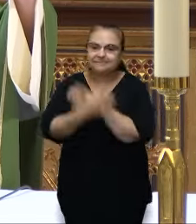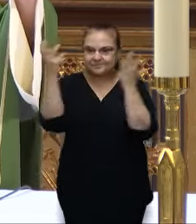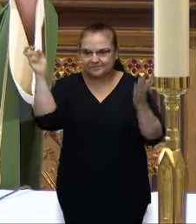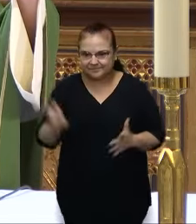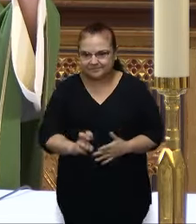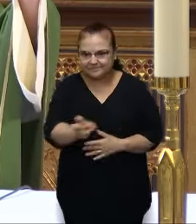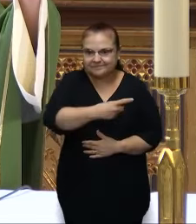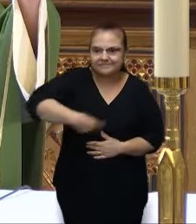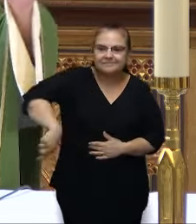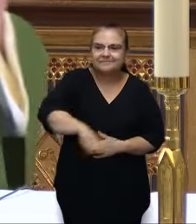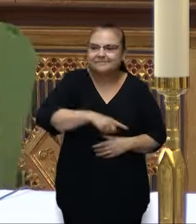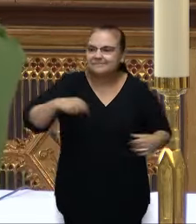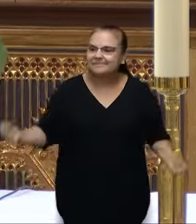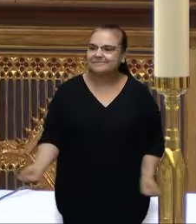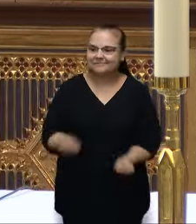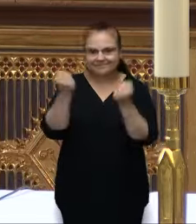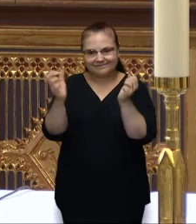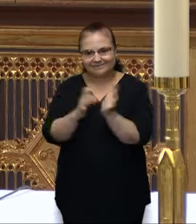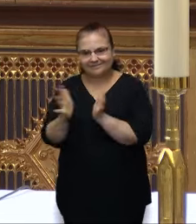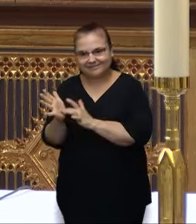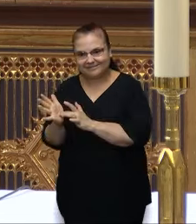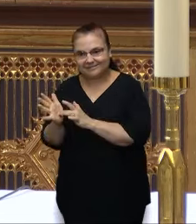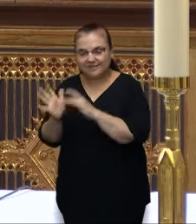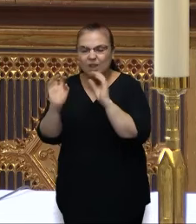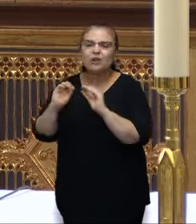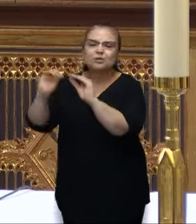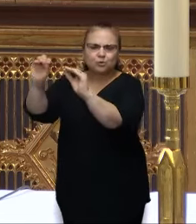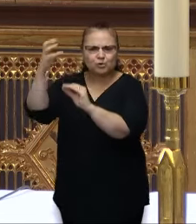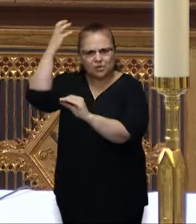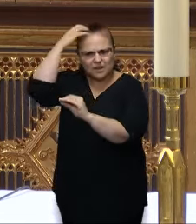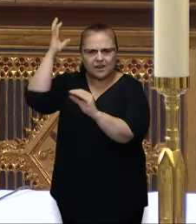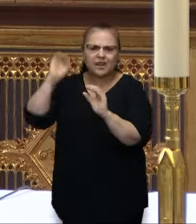esperamos la gloriosa venida de nuestro Salvador